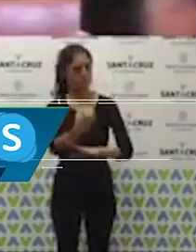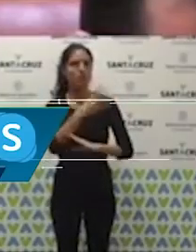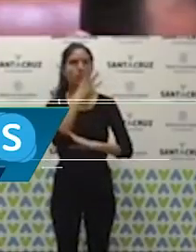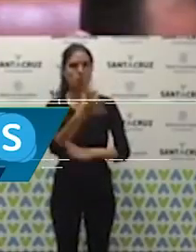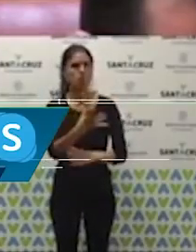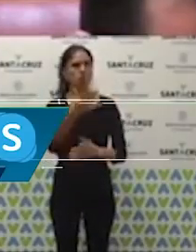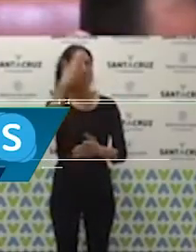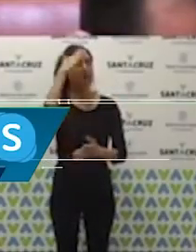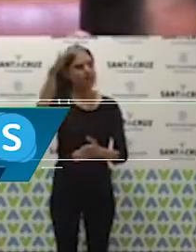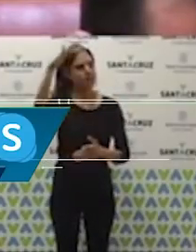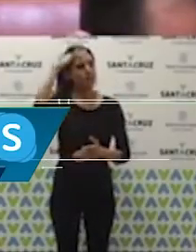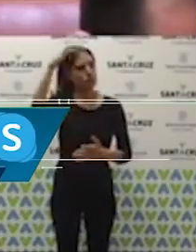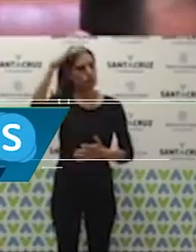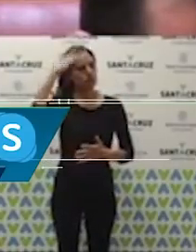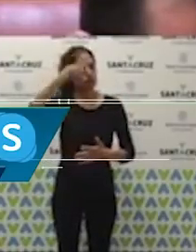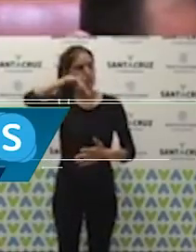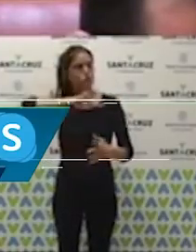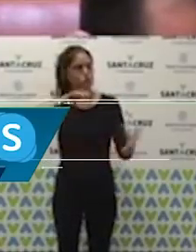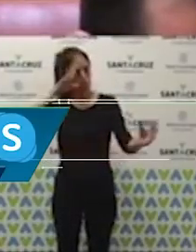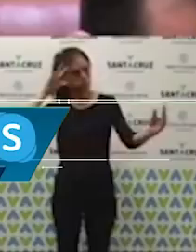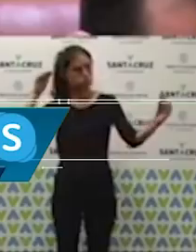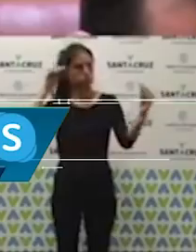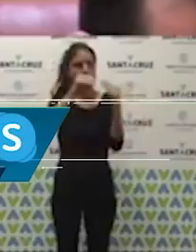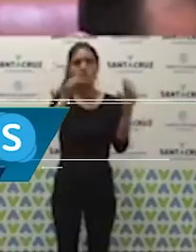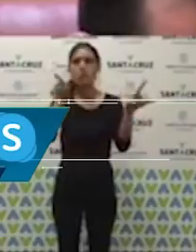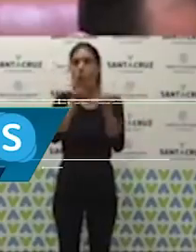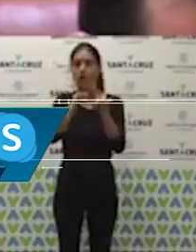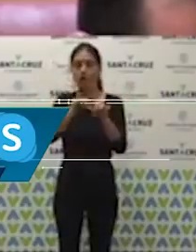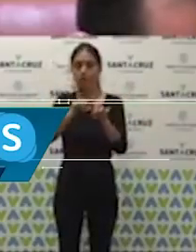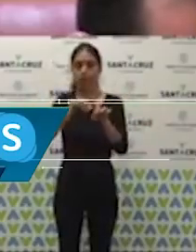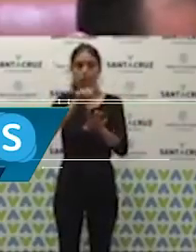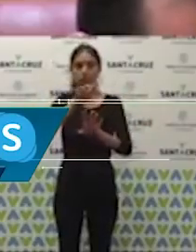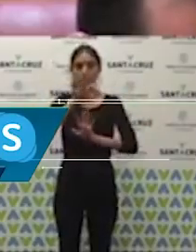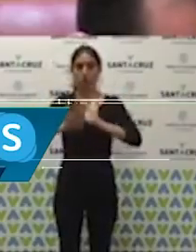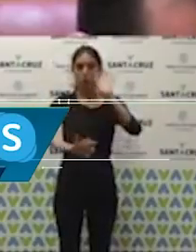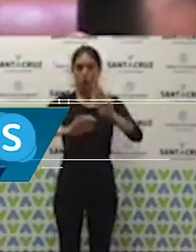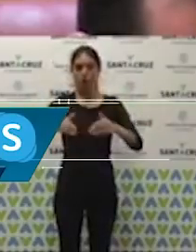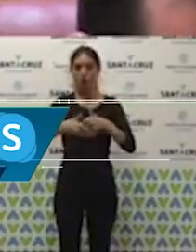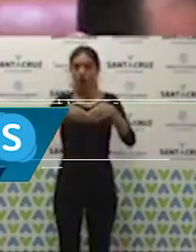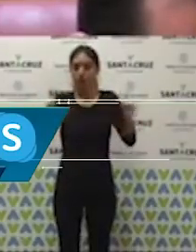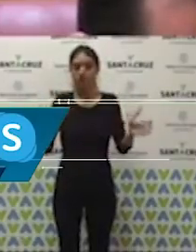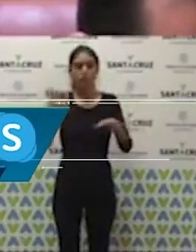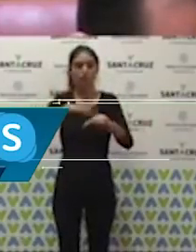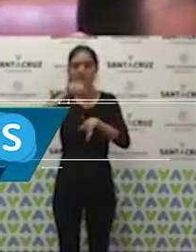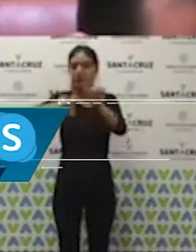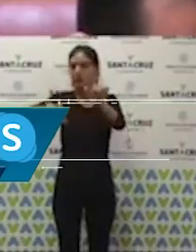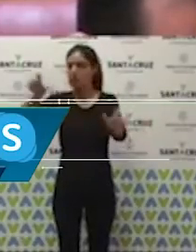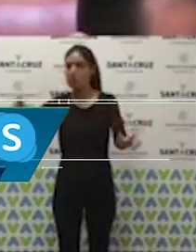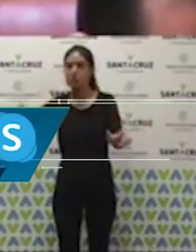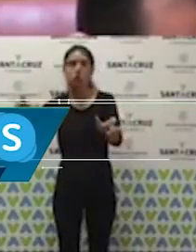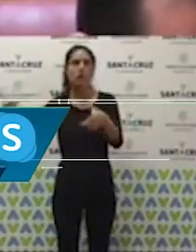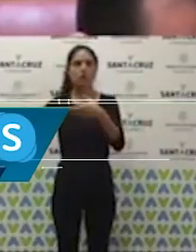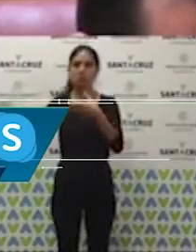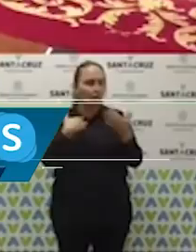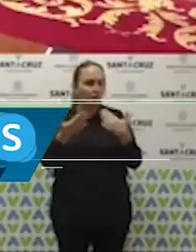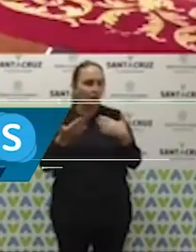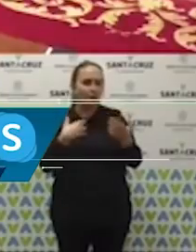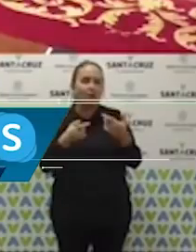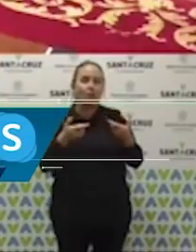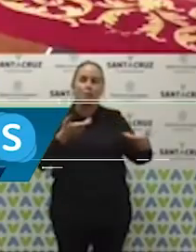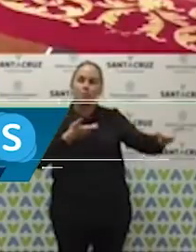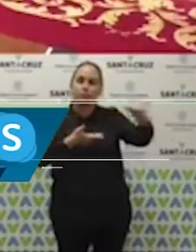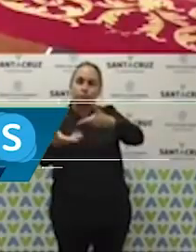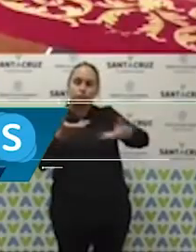de circunstancias aún todavía no aclaradas, porque nadie puede decir exactamente qué ocurrió en las sentinas del Ciudadano, los dos